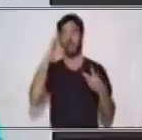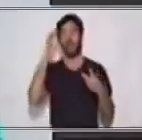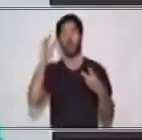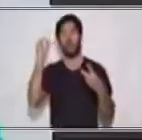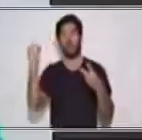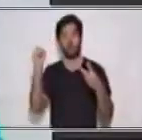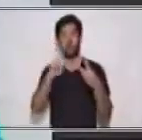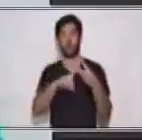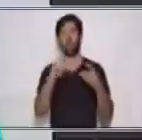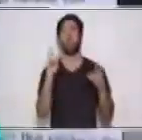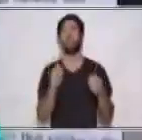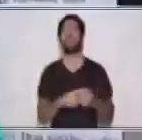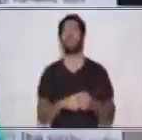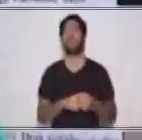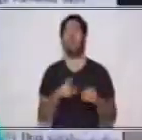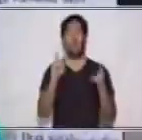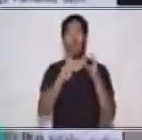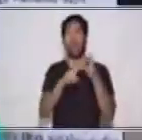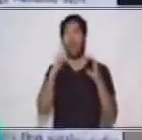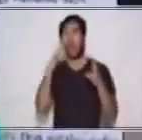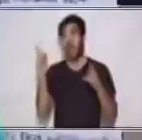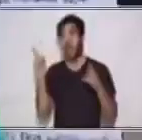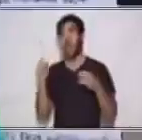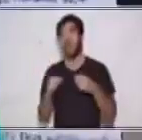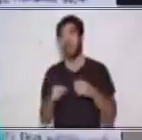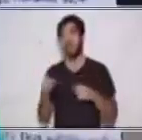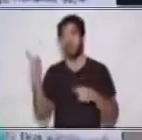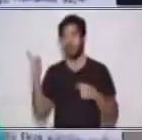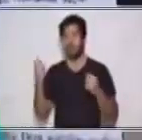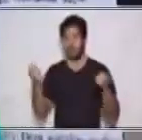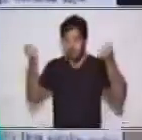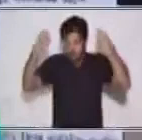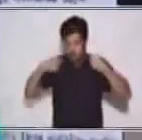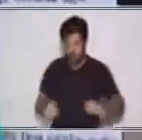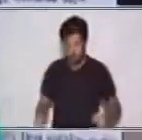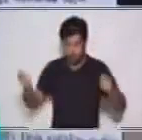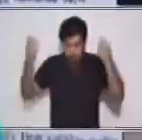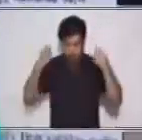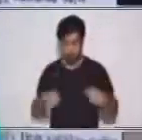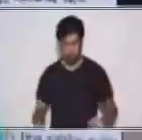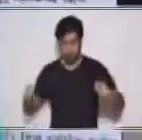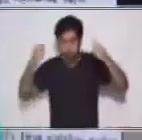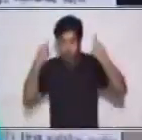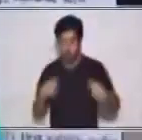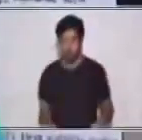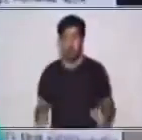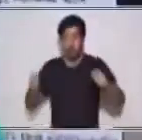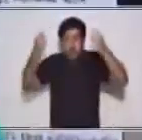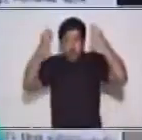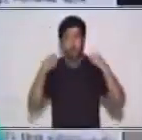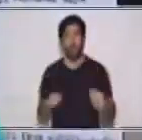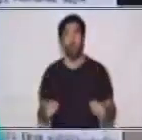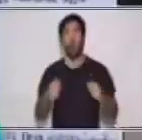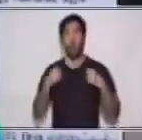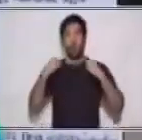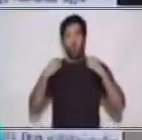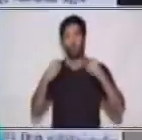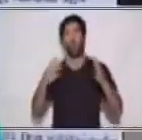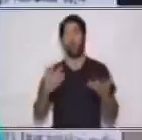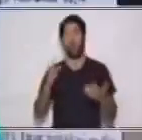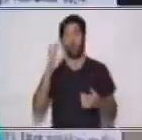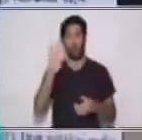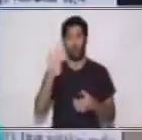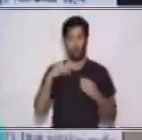otro hecho. Por ejemplo, lleva puestas 4 capas de ropa térmica, así se protege del frío. Esto nosotros lo